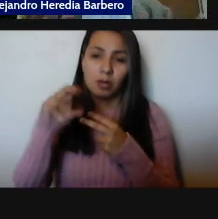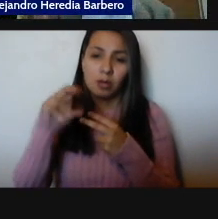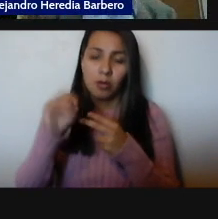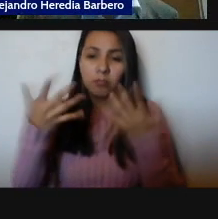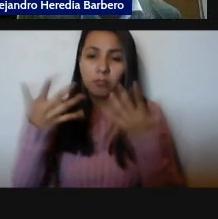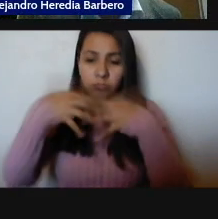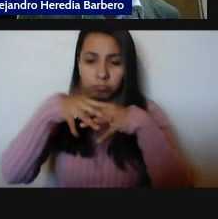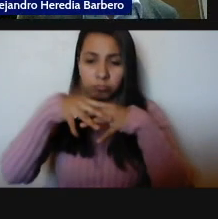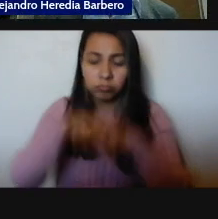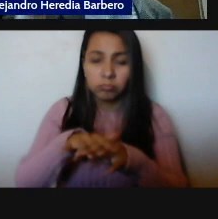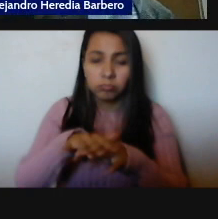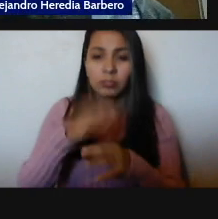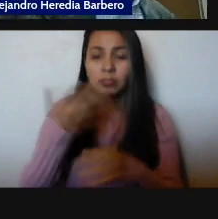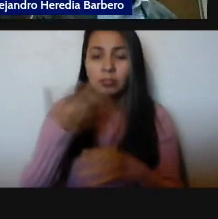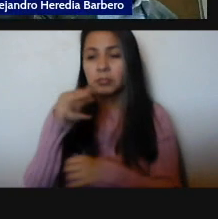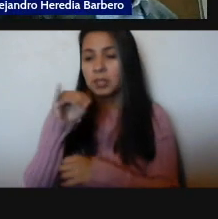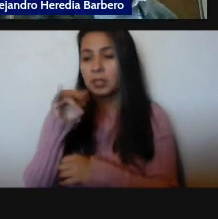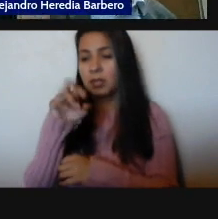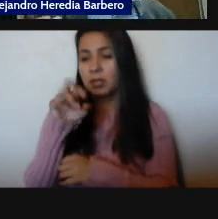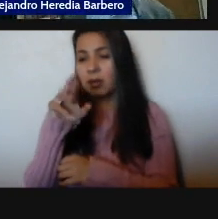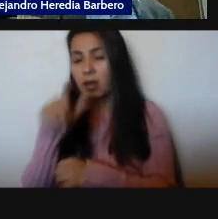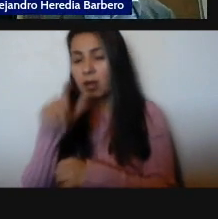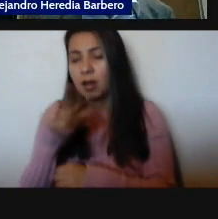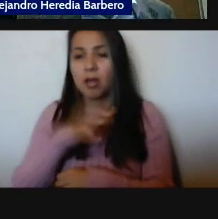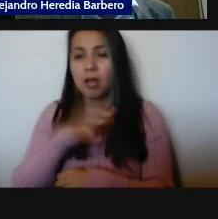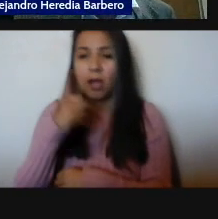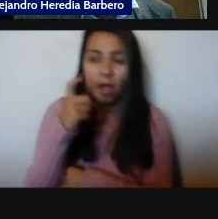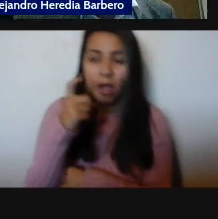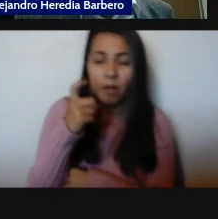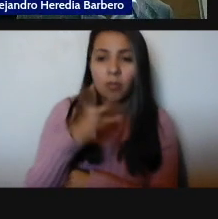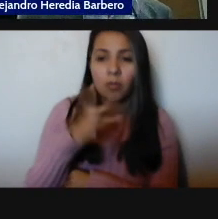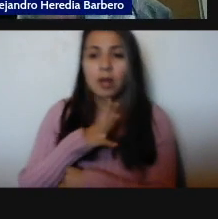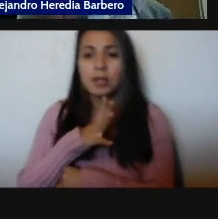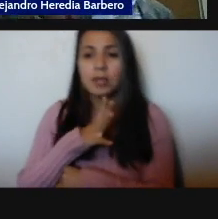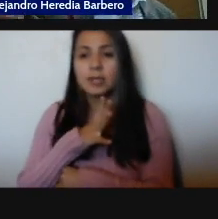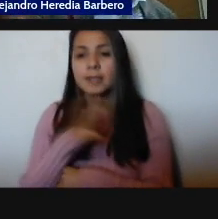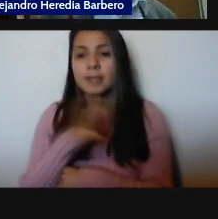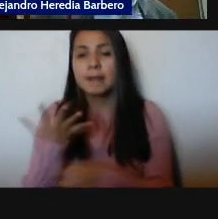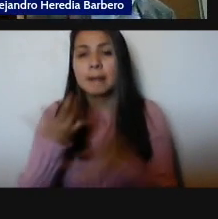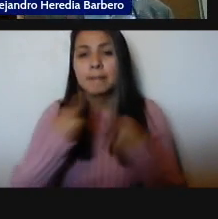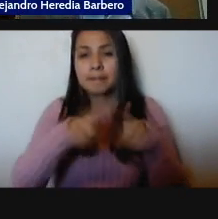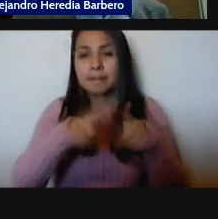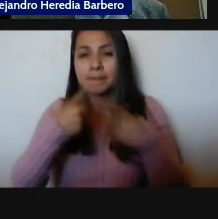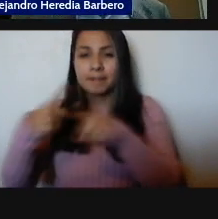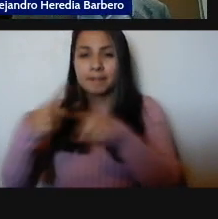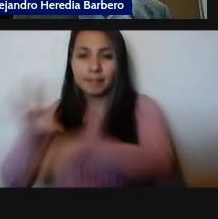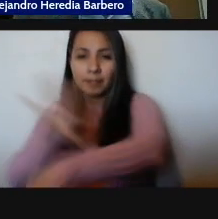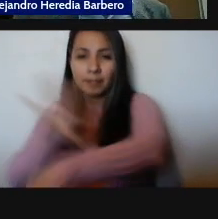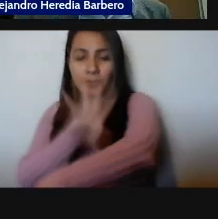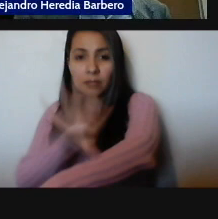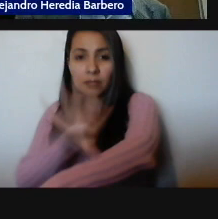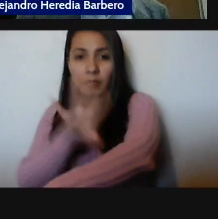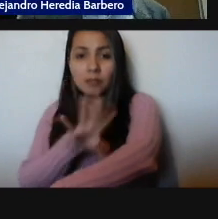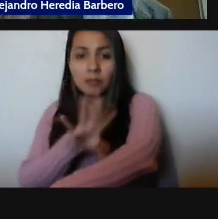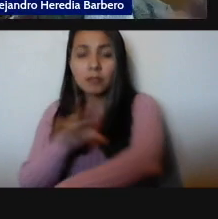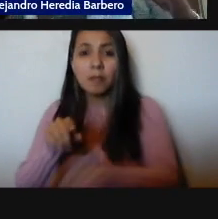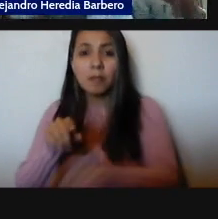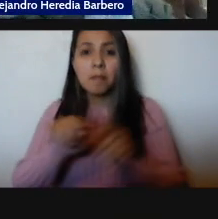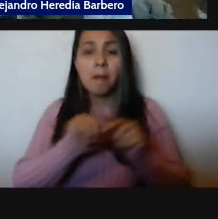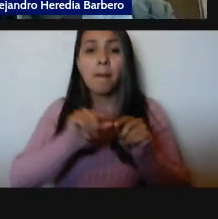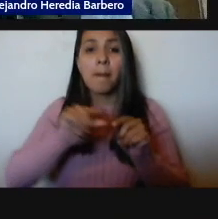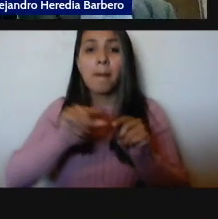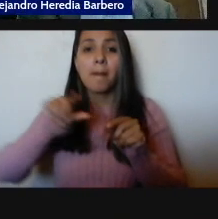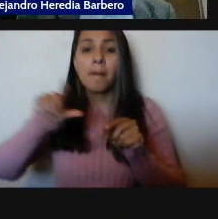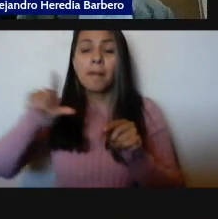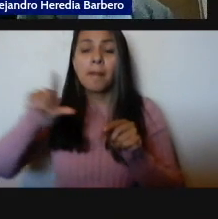al interactuar con todos estos factores, las superficies minerales, con ciertas cantidades de agua, con las diferentes fuentes de energía,